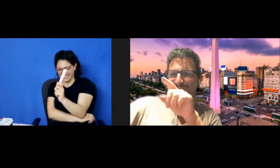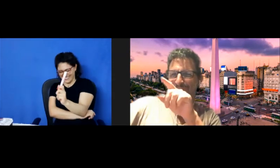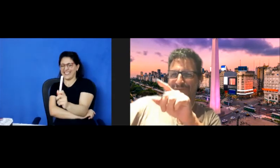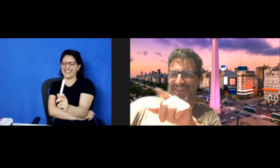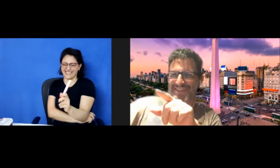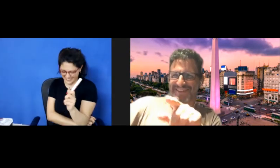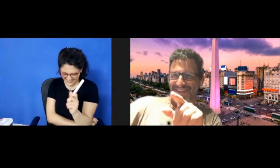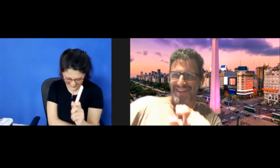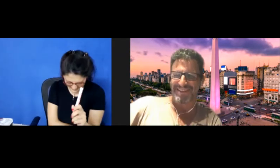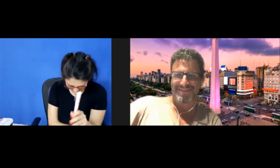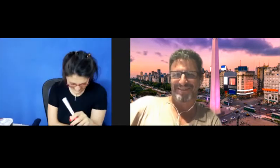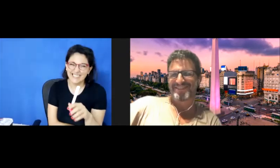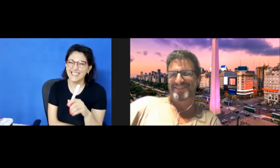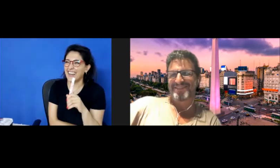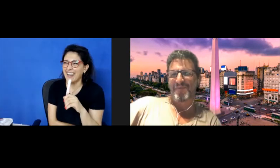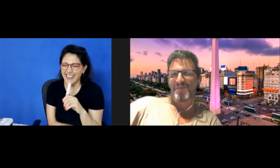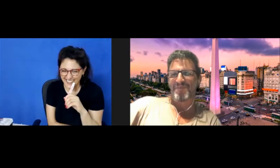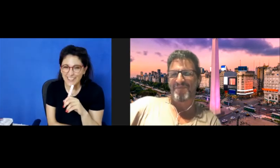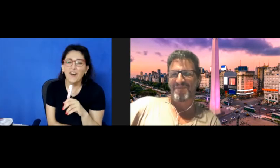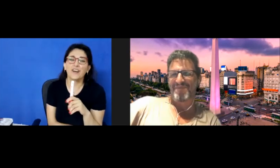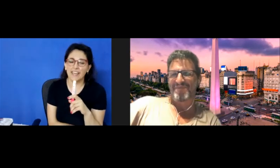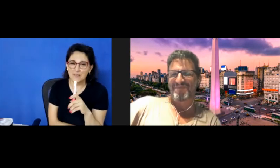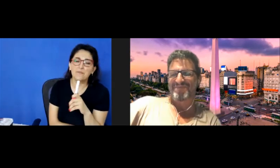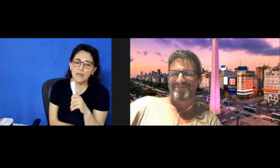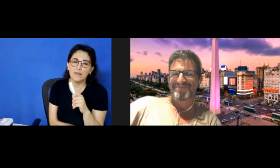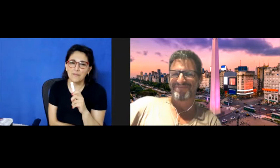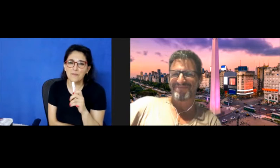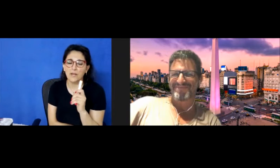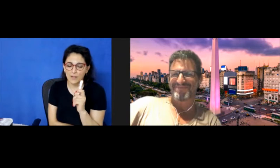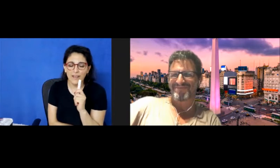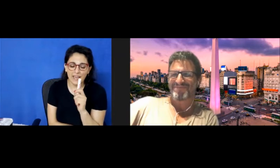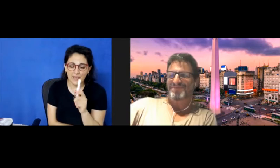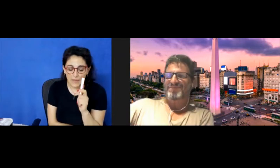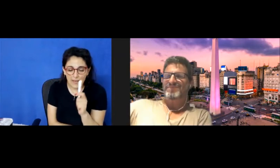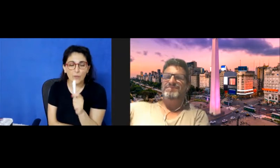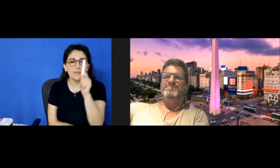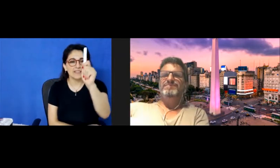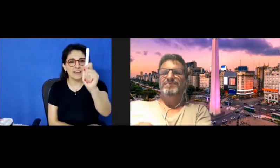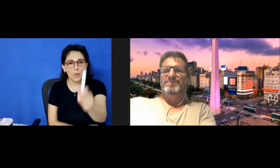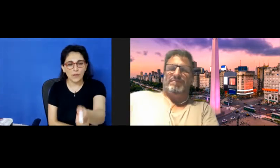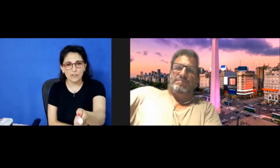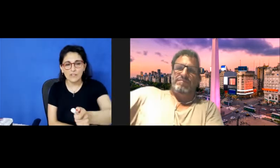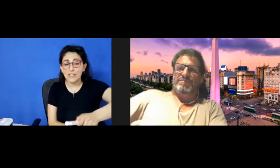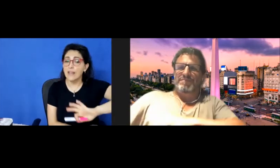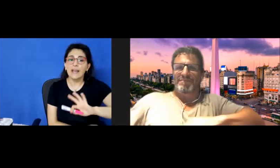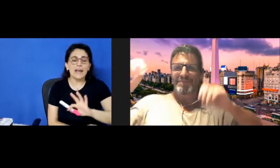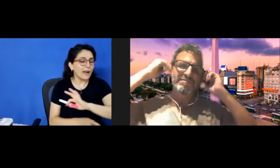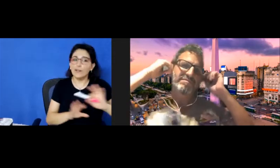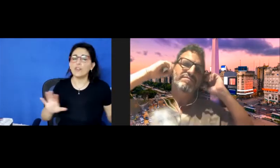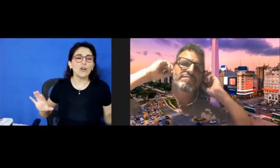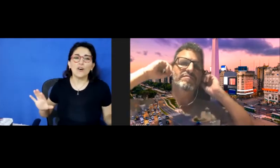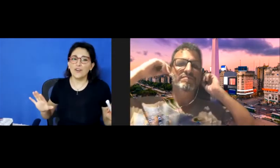Sacá el cuerpo fit que tenés ahí adentro. Ok, bien. Bueno, bien, lo vamos a tener en cuenta entonces.